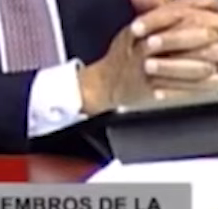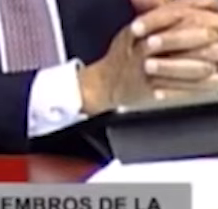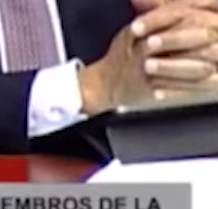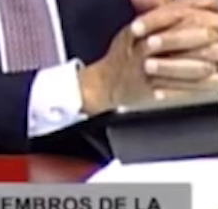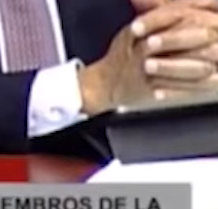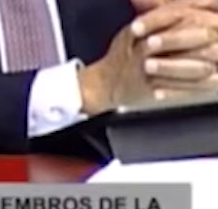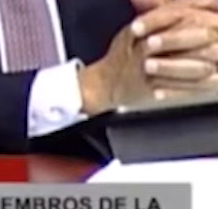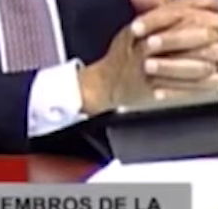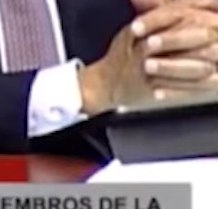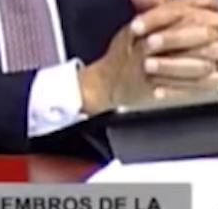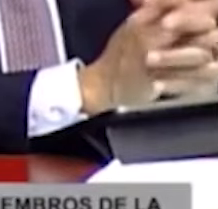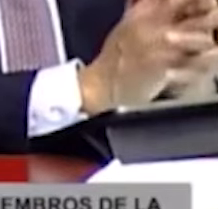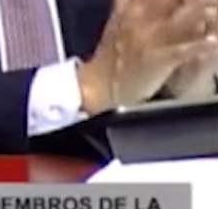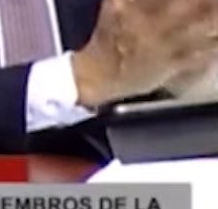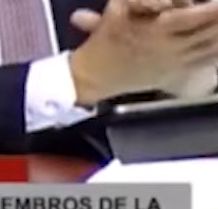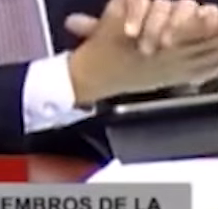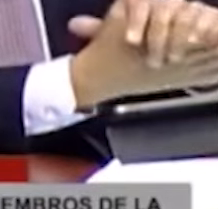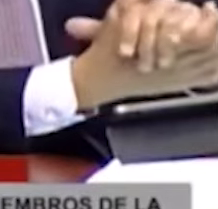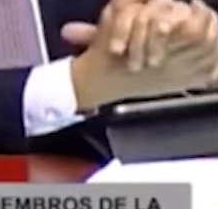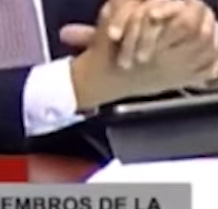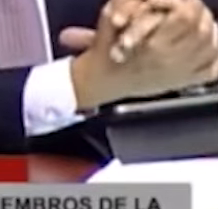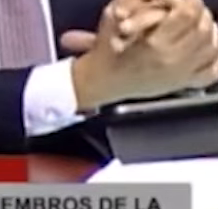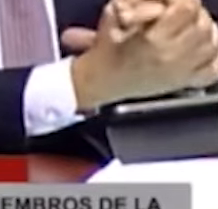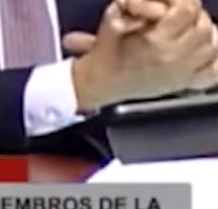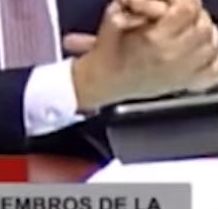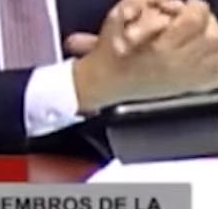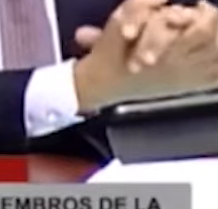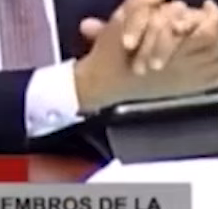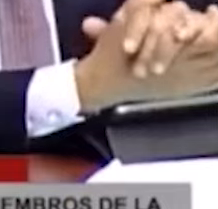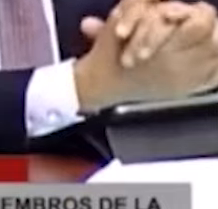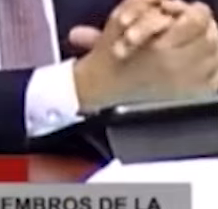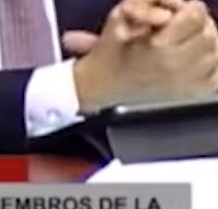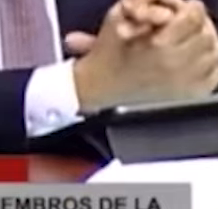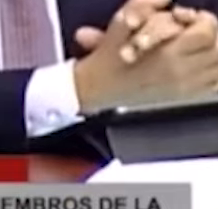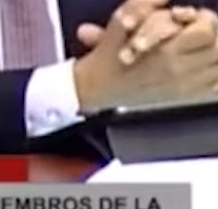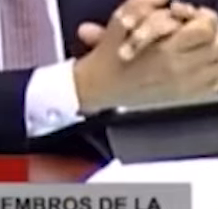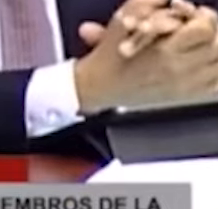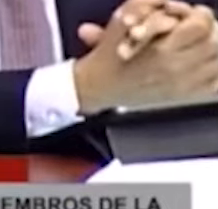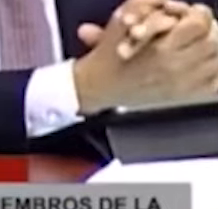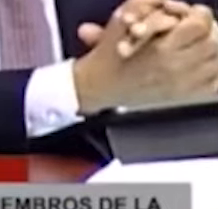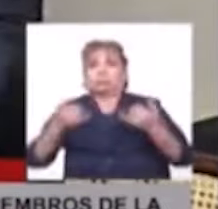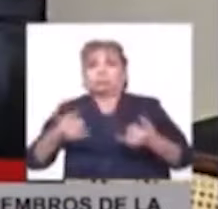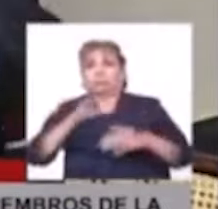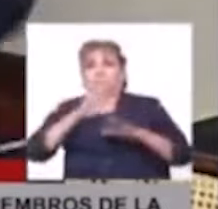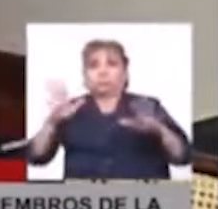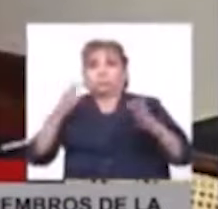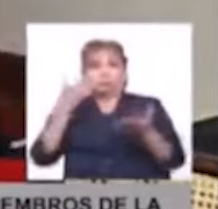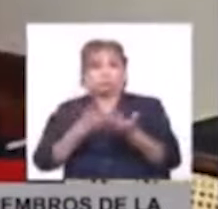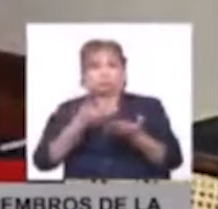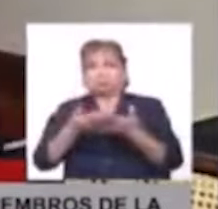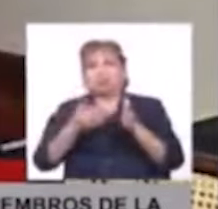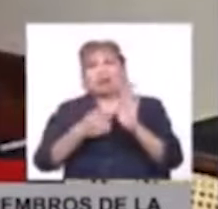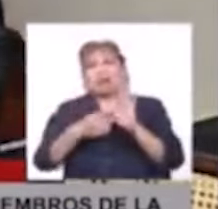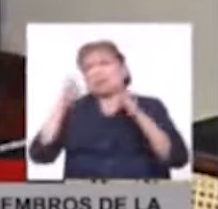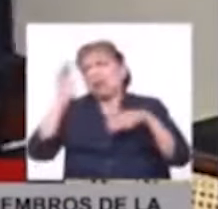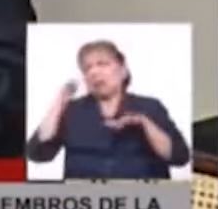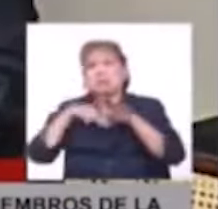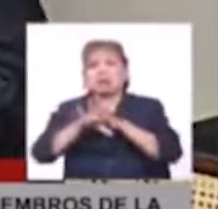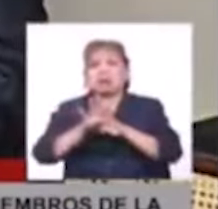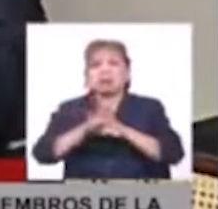su juramentación. Lo citan para dentro de unos 2 días a que presente sus descargos